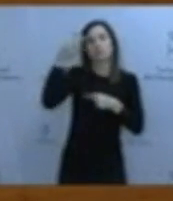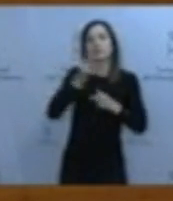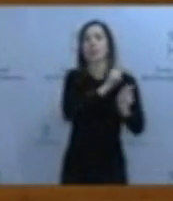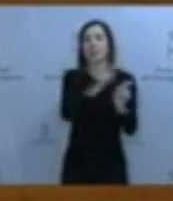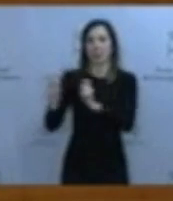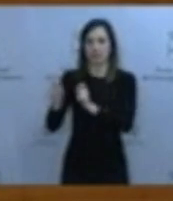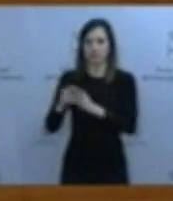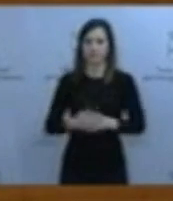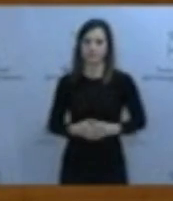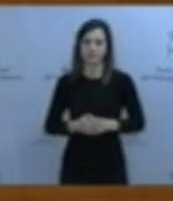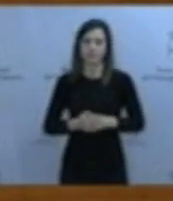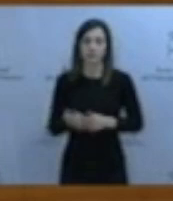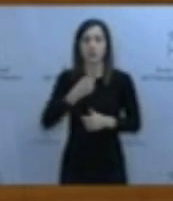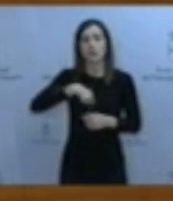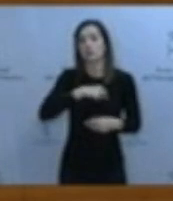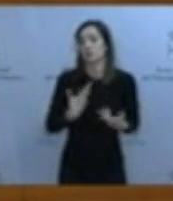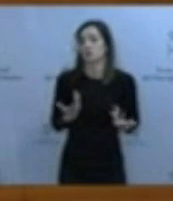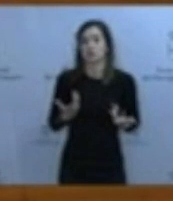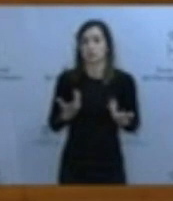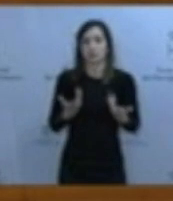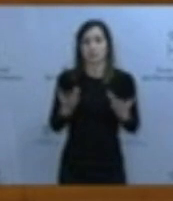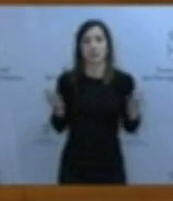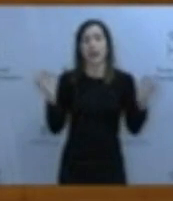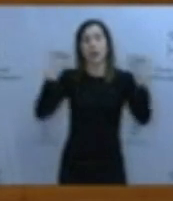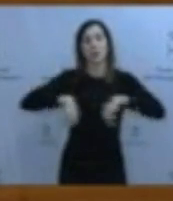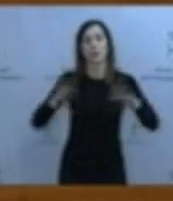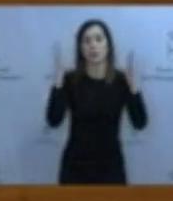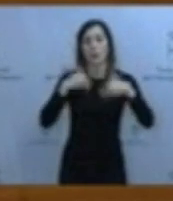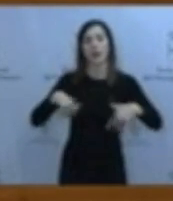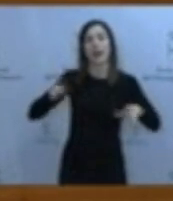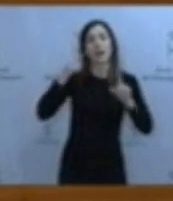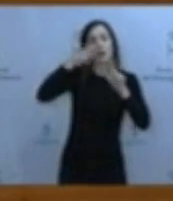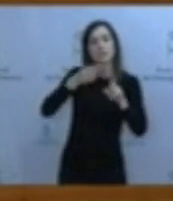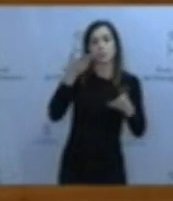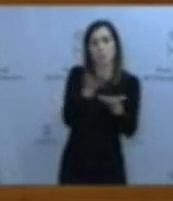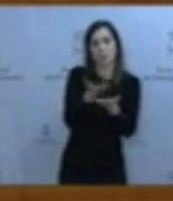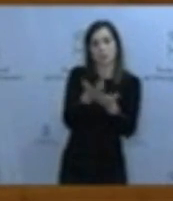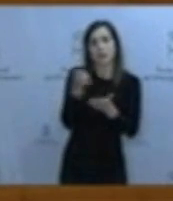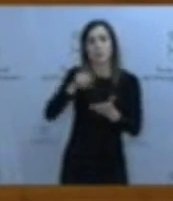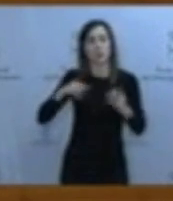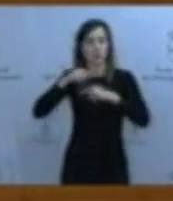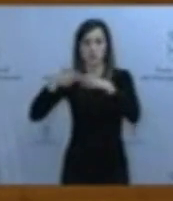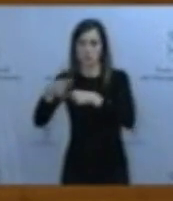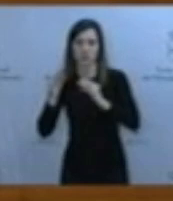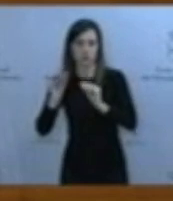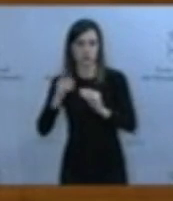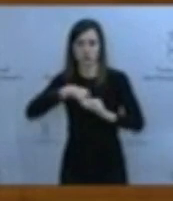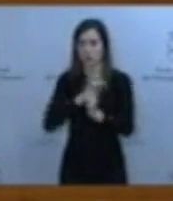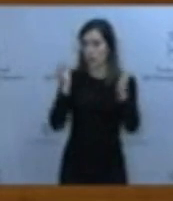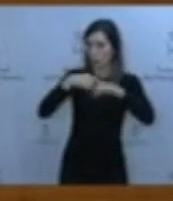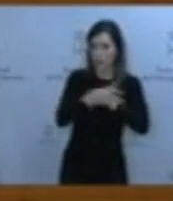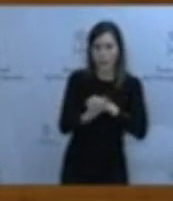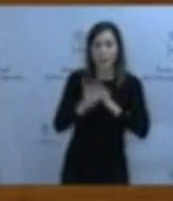alumnos. No compartimos, como digo, el objetivo de la proposición, no compartimos las consecuencias, pero es que tampoco compartimos el